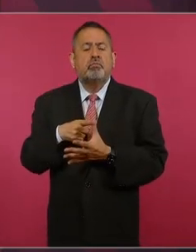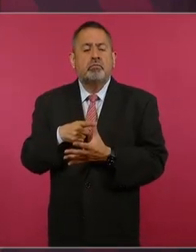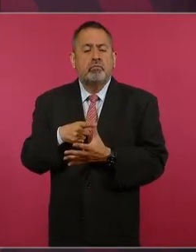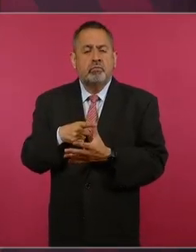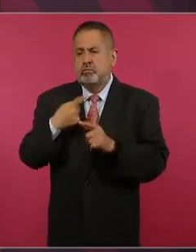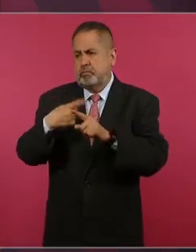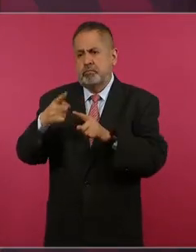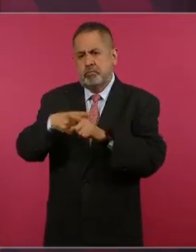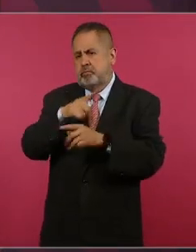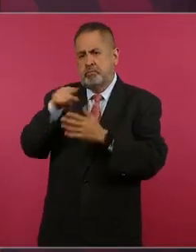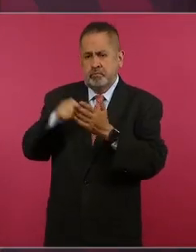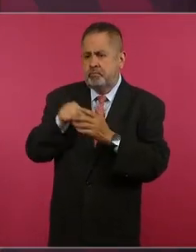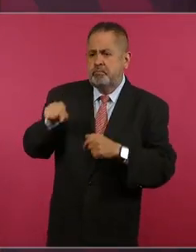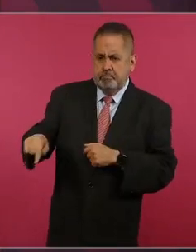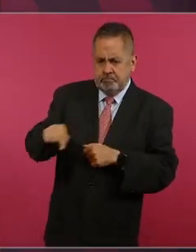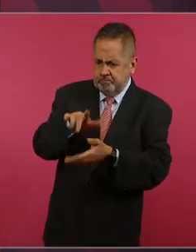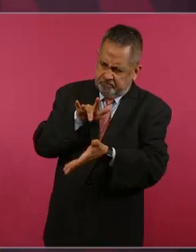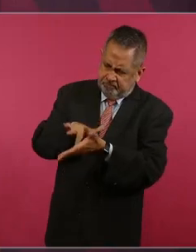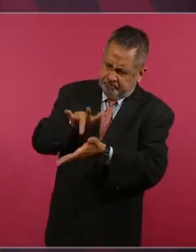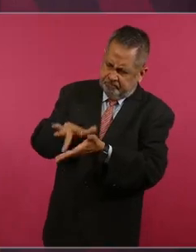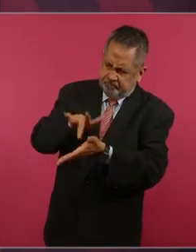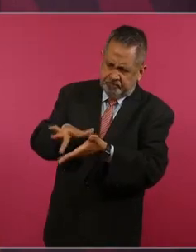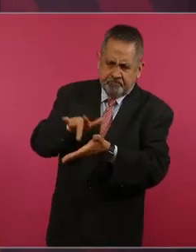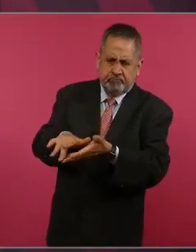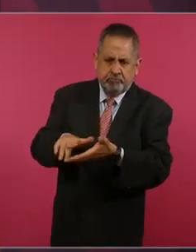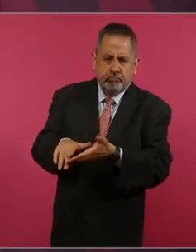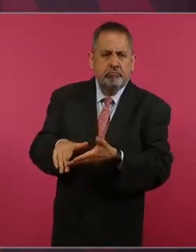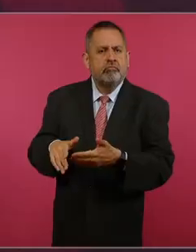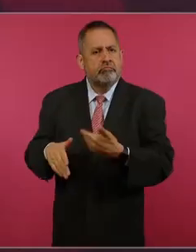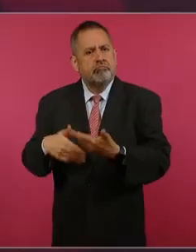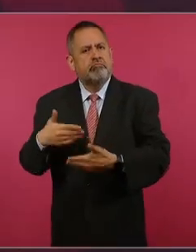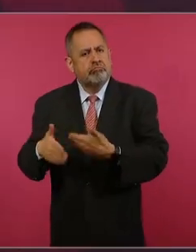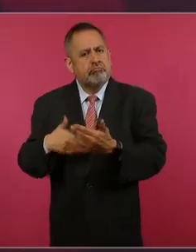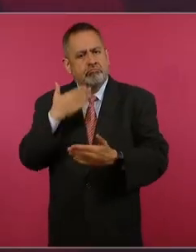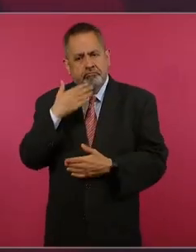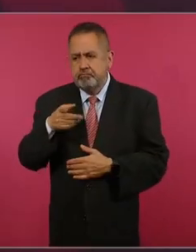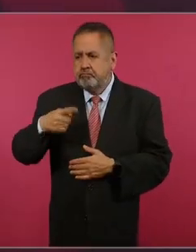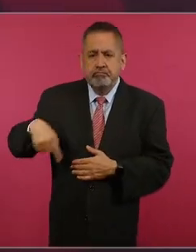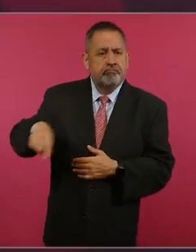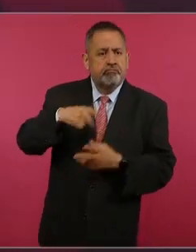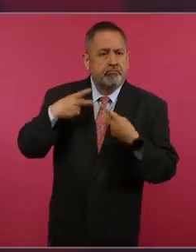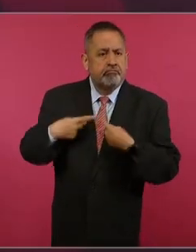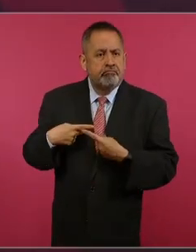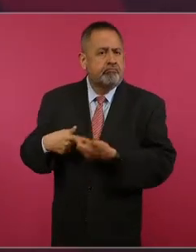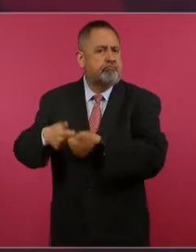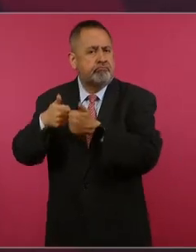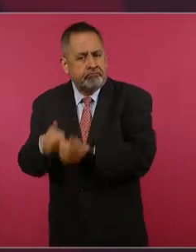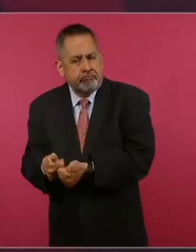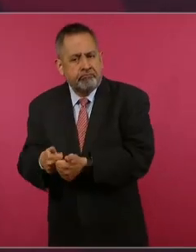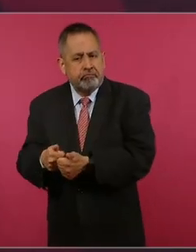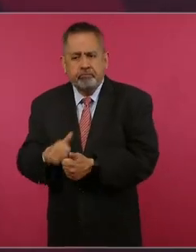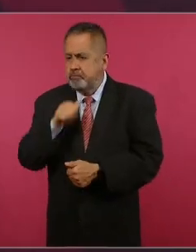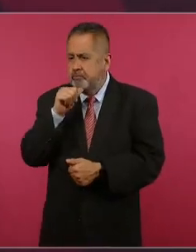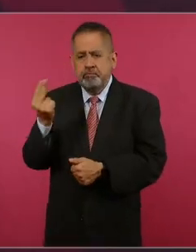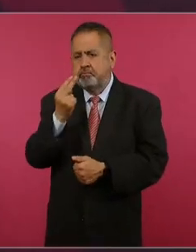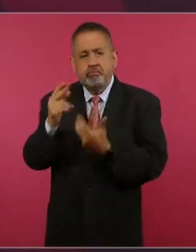en varios países. Y esto ha ayudado, y estamos